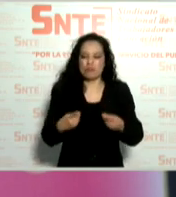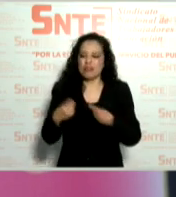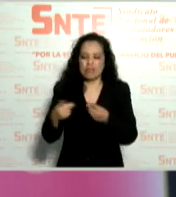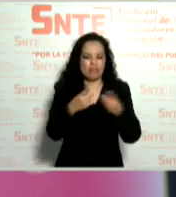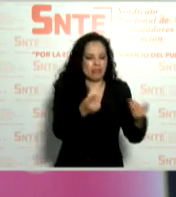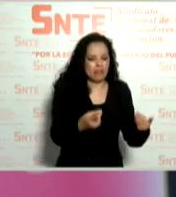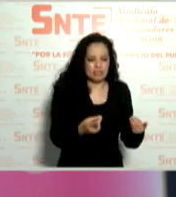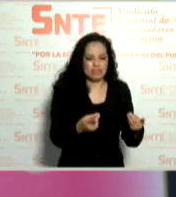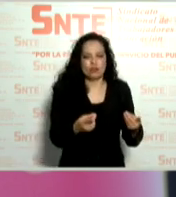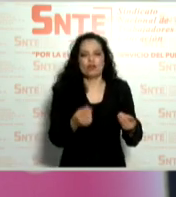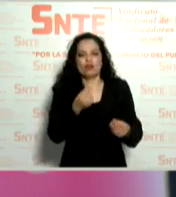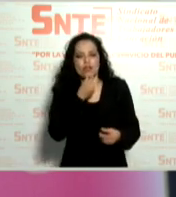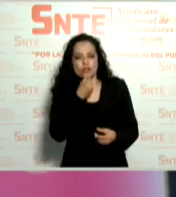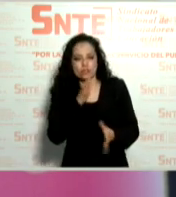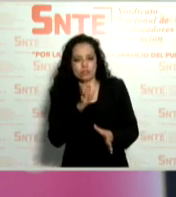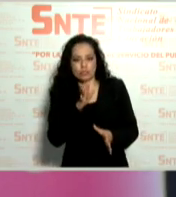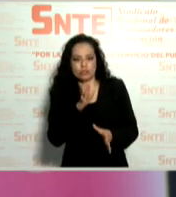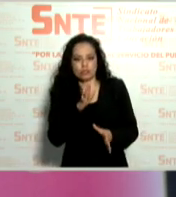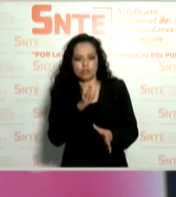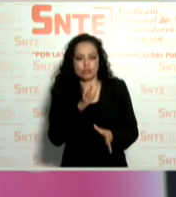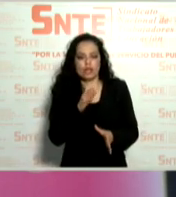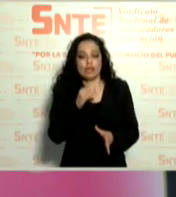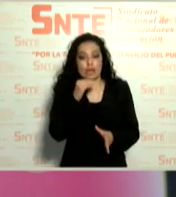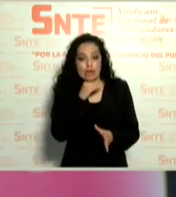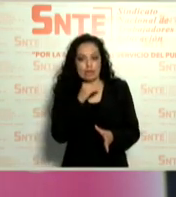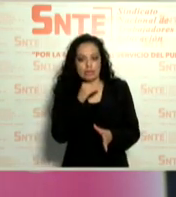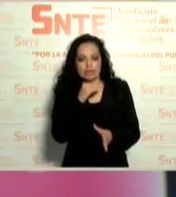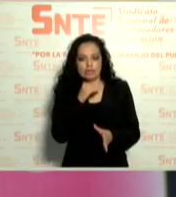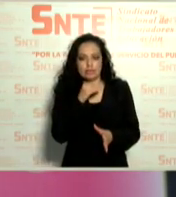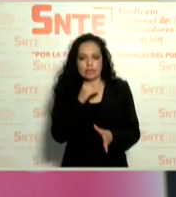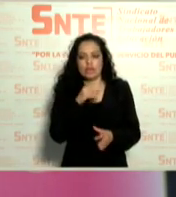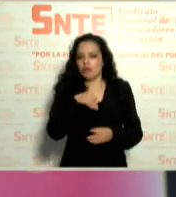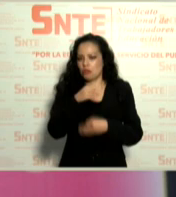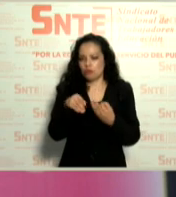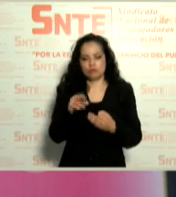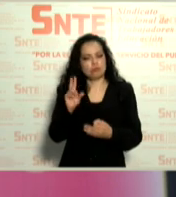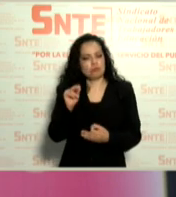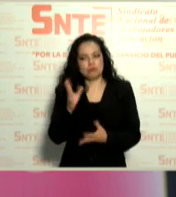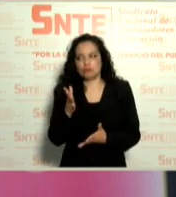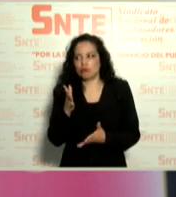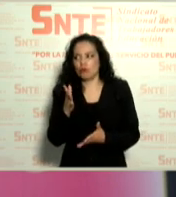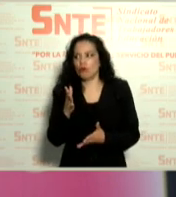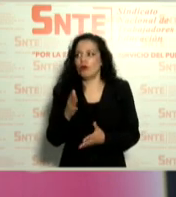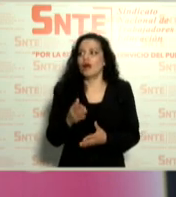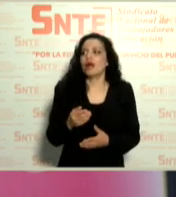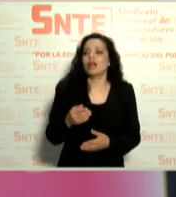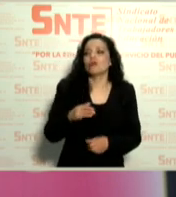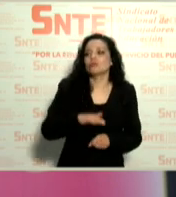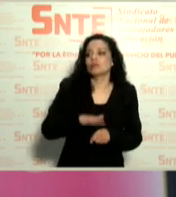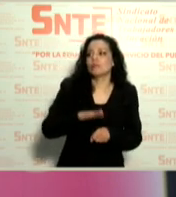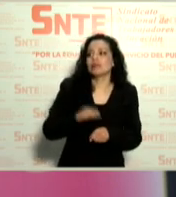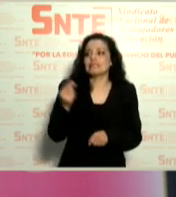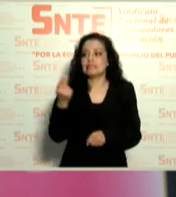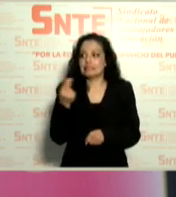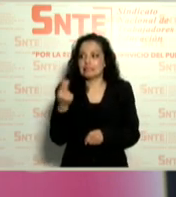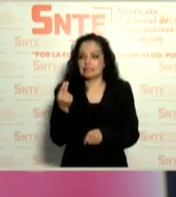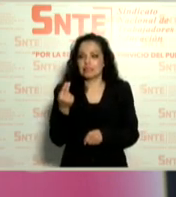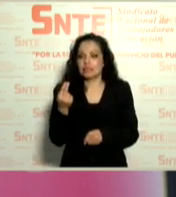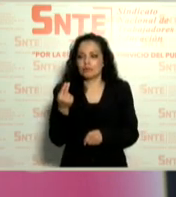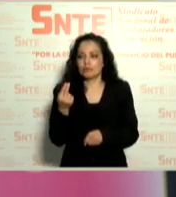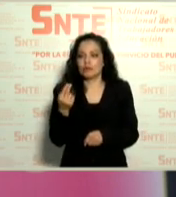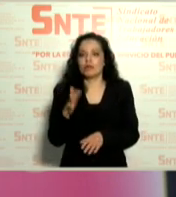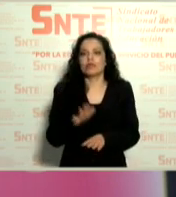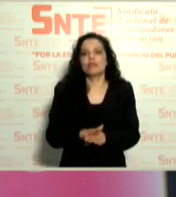sino a los más necesitados. E igual en el estado de Yucatán, Felipe